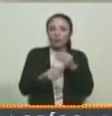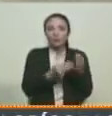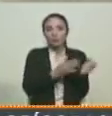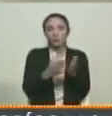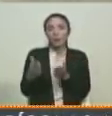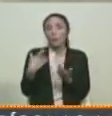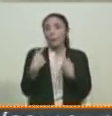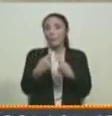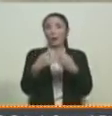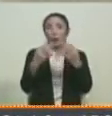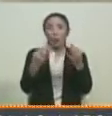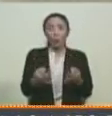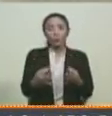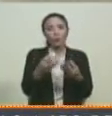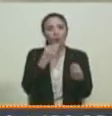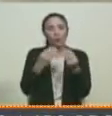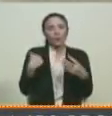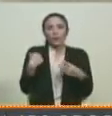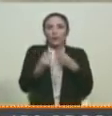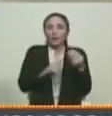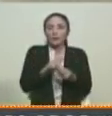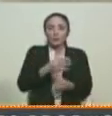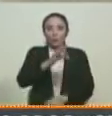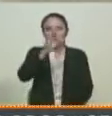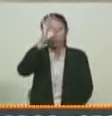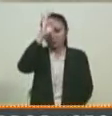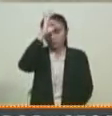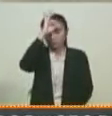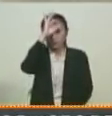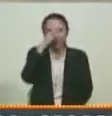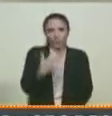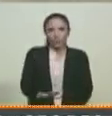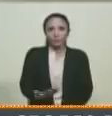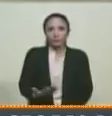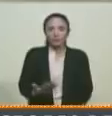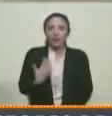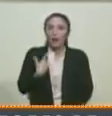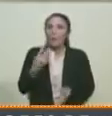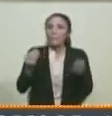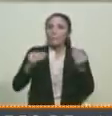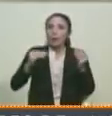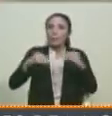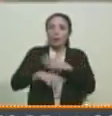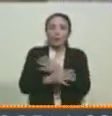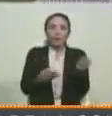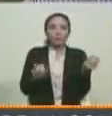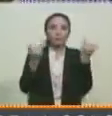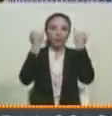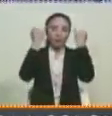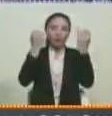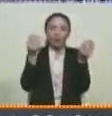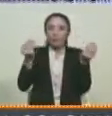de los precios. ¿Qué hacemos? Más de lo que estamos haciendo y mucho más